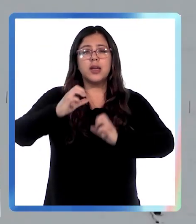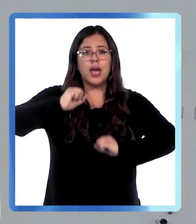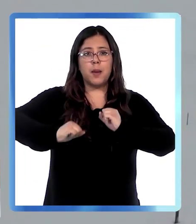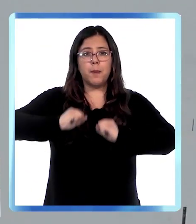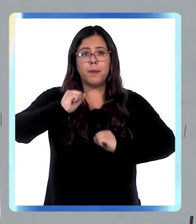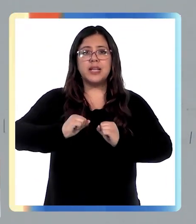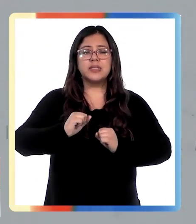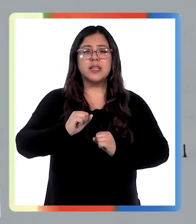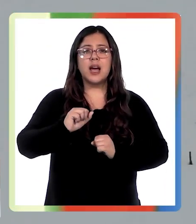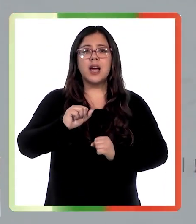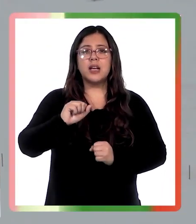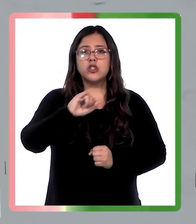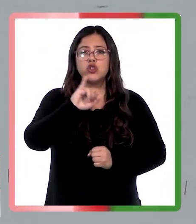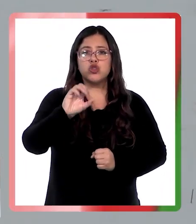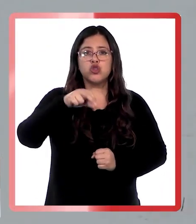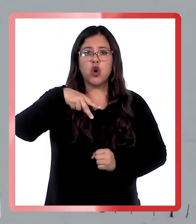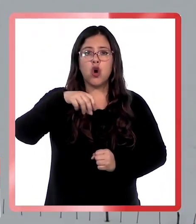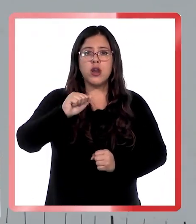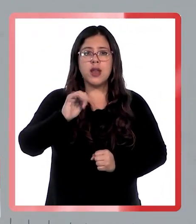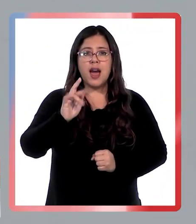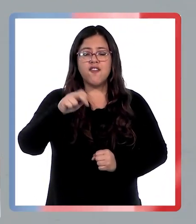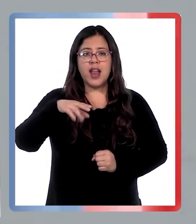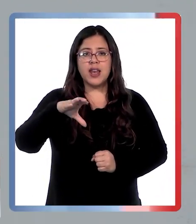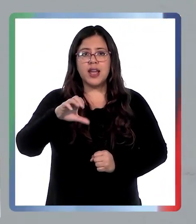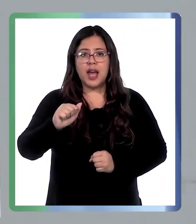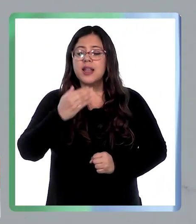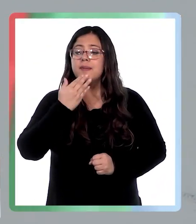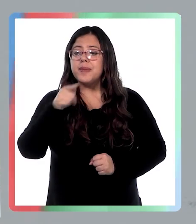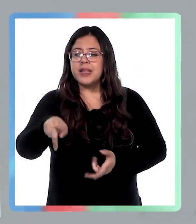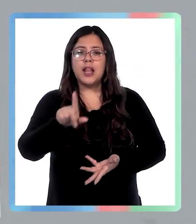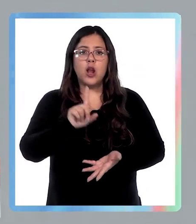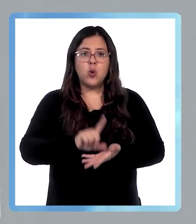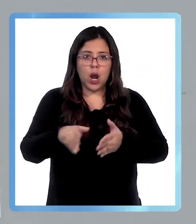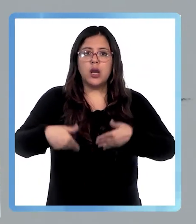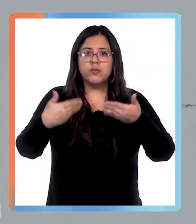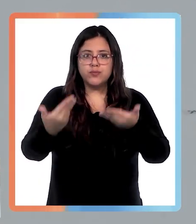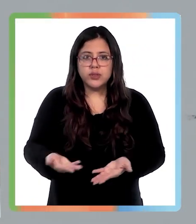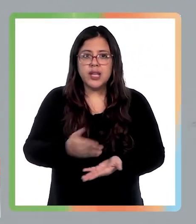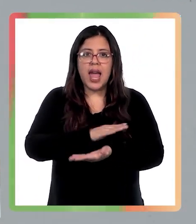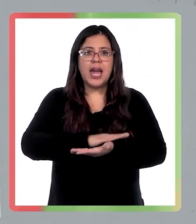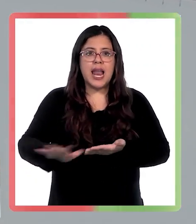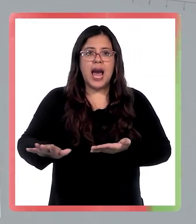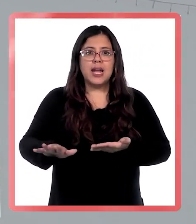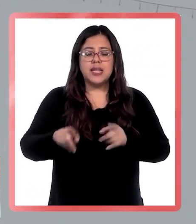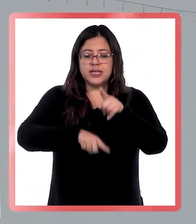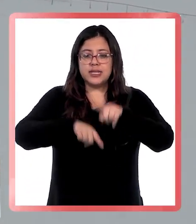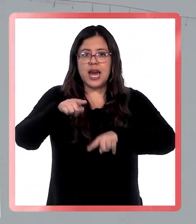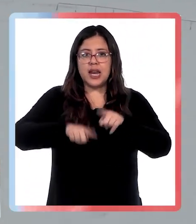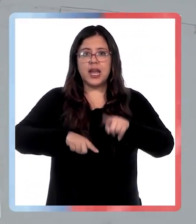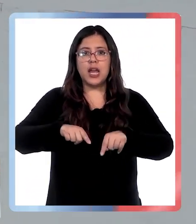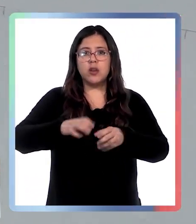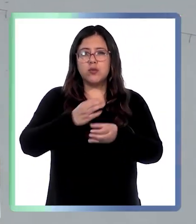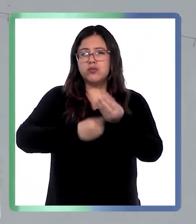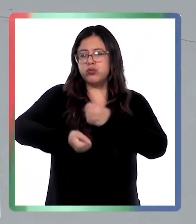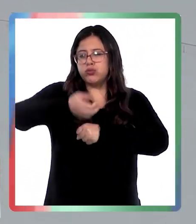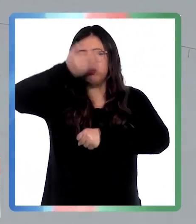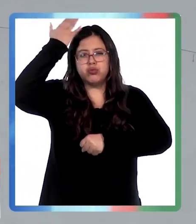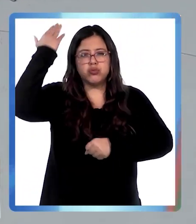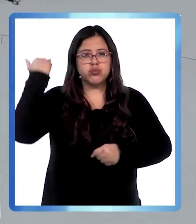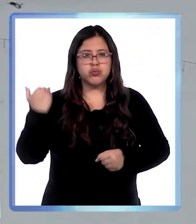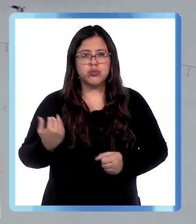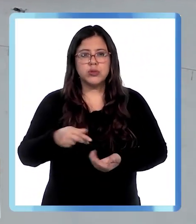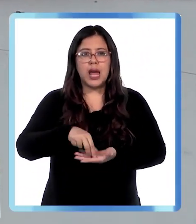de zona franca Asimismo recordó que este terreno fue cedido a título gratuito hace muchos años a la